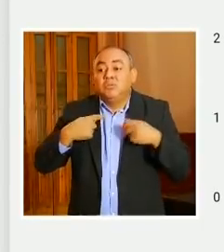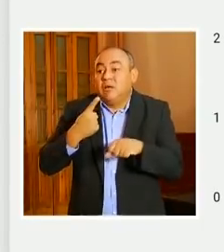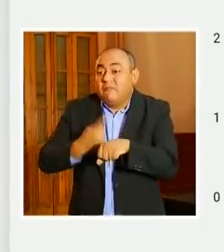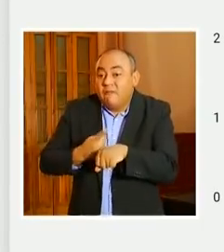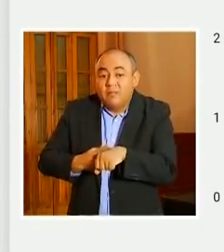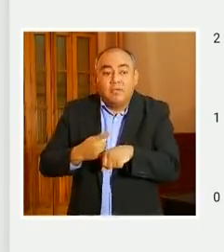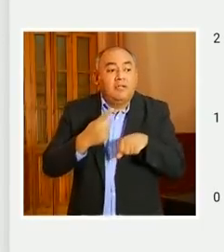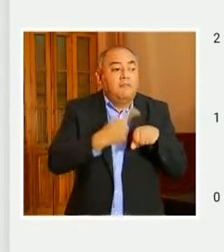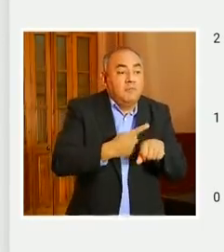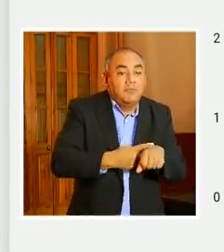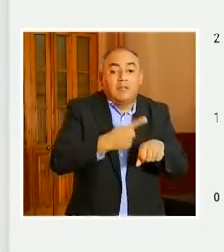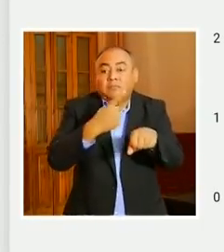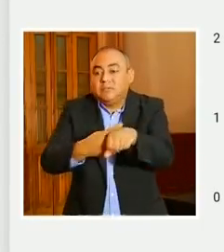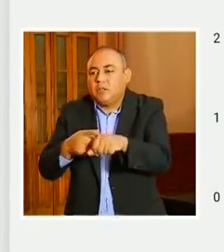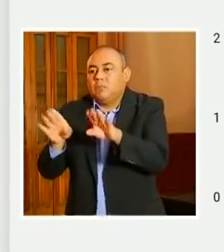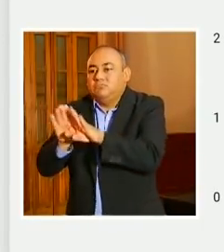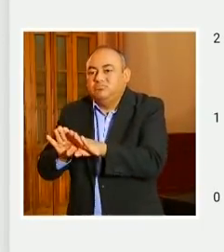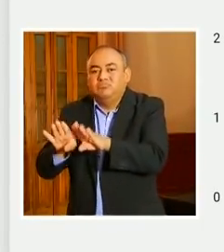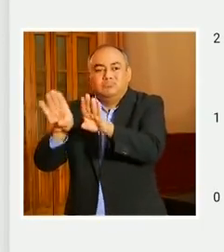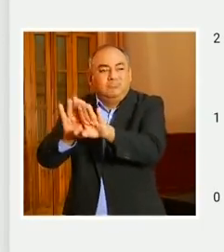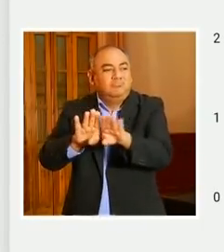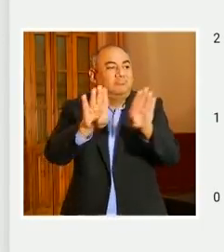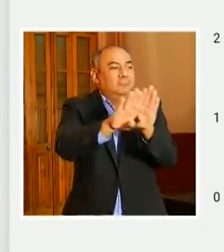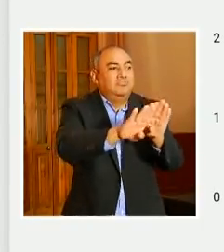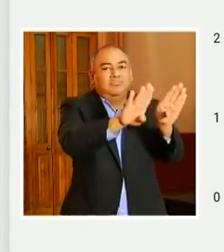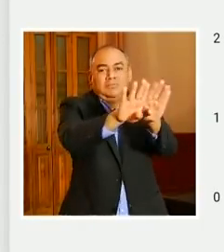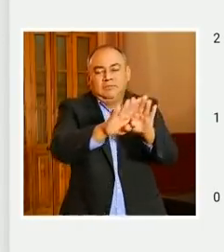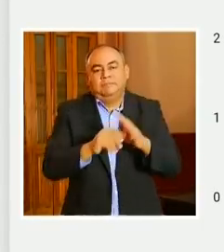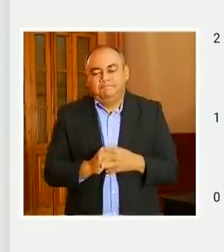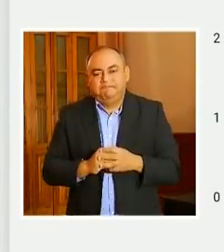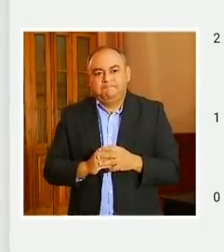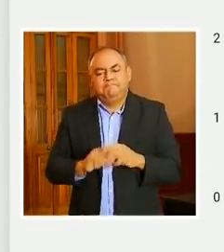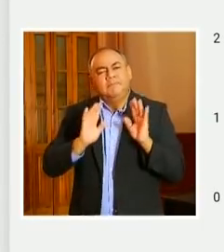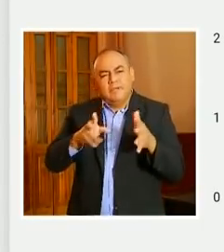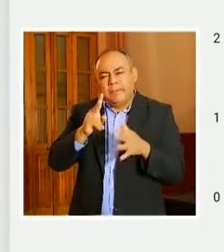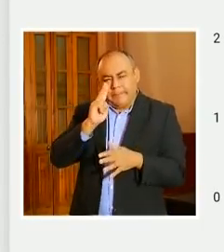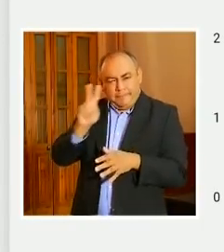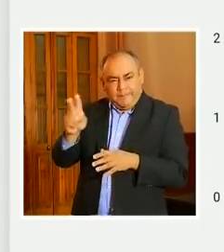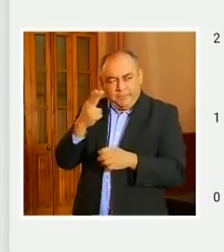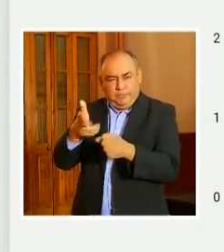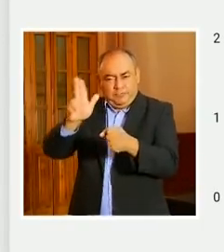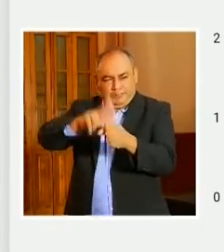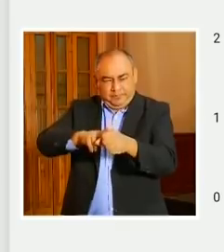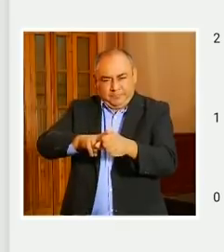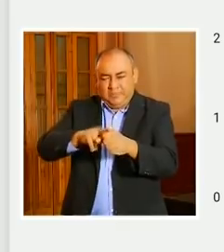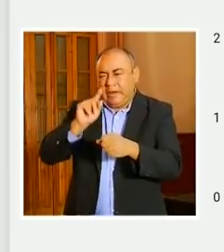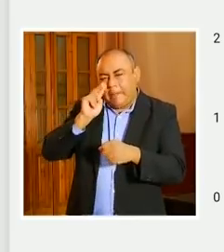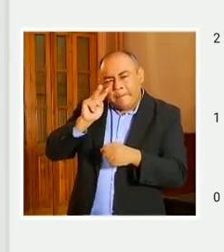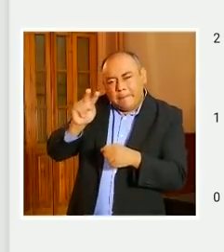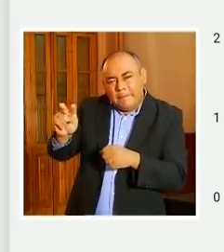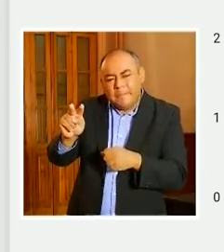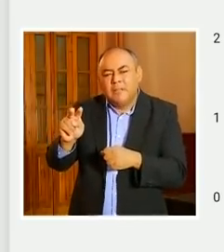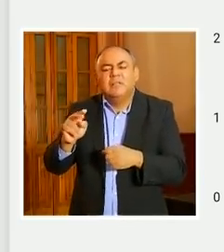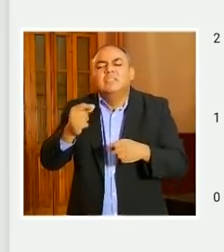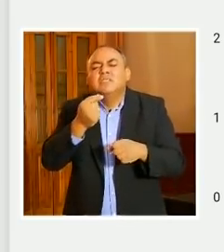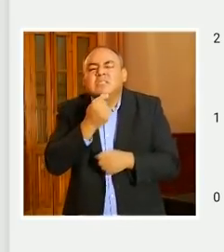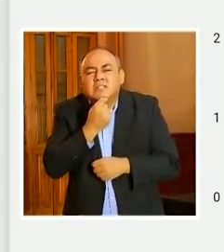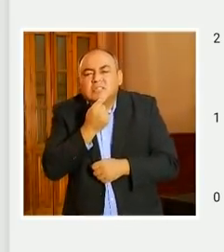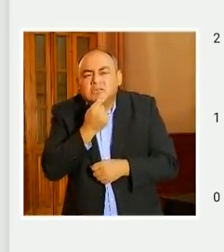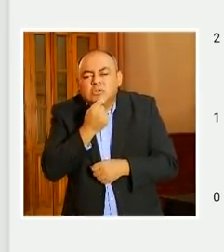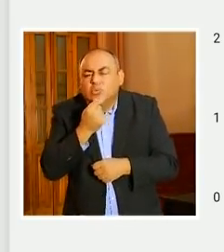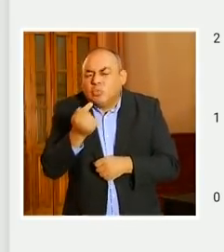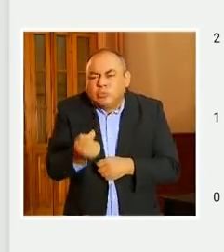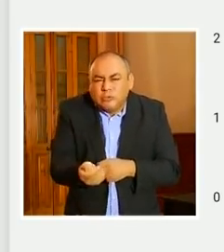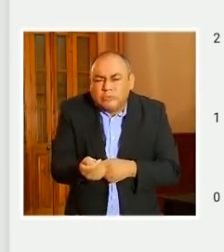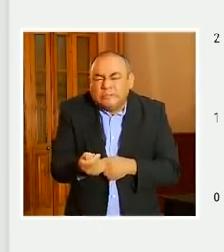Aquí vemos el corte de las hospitalizaciones en pacientes pediátricos. Eventualmente hemos